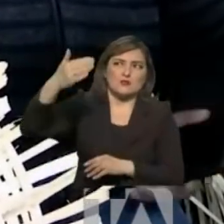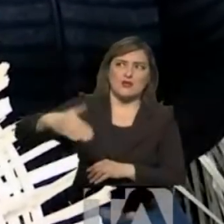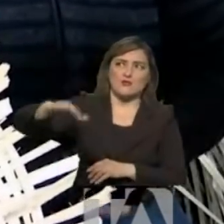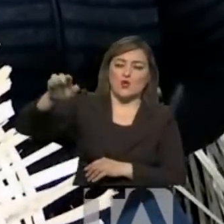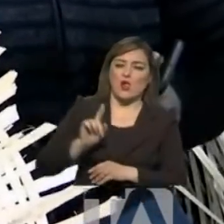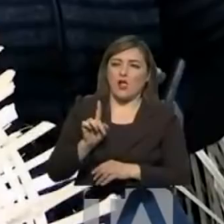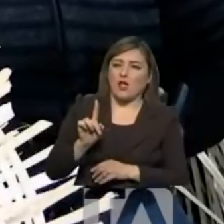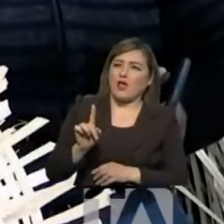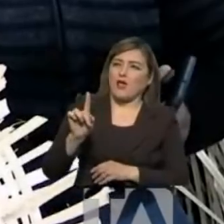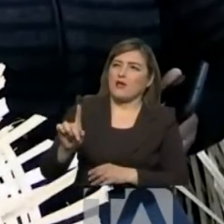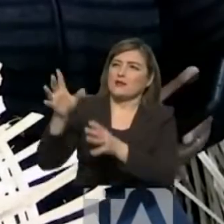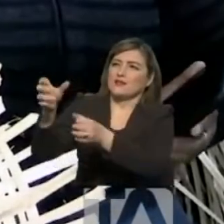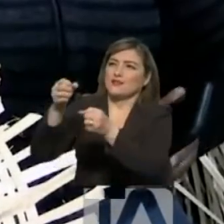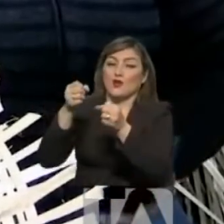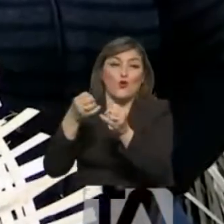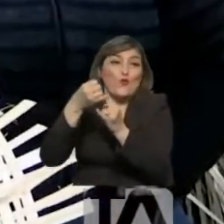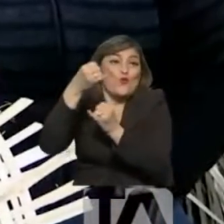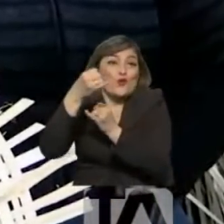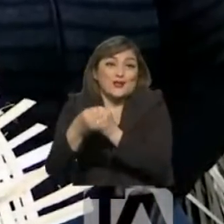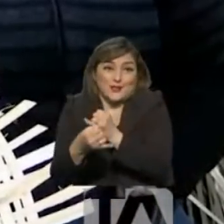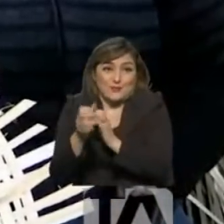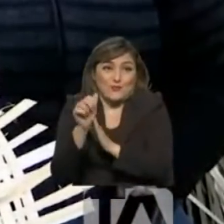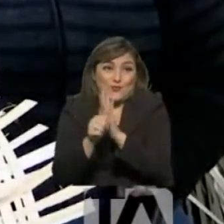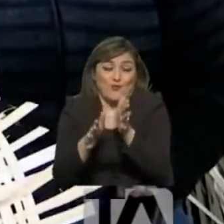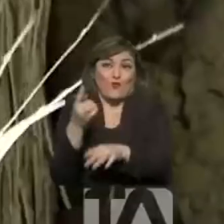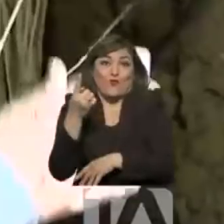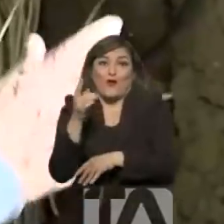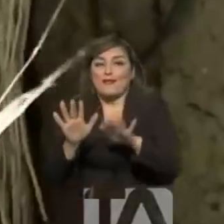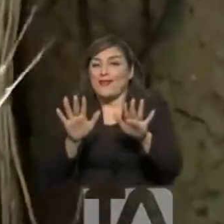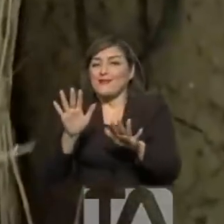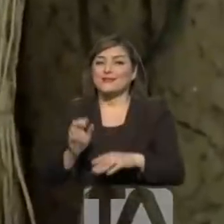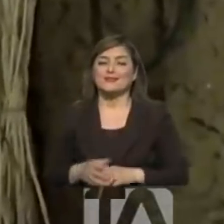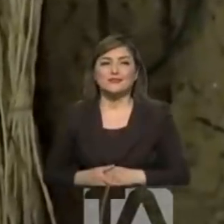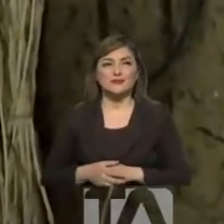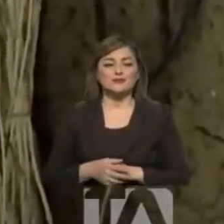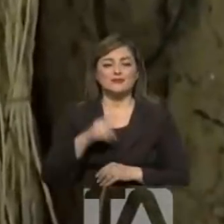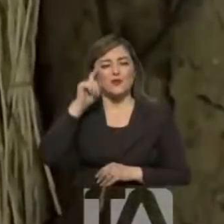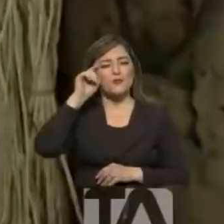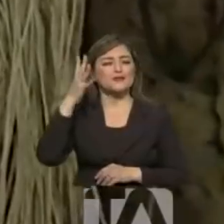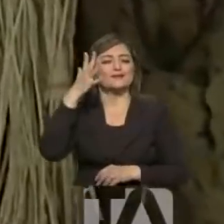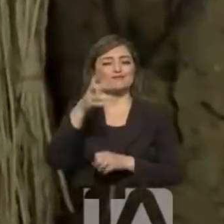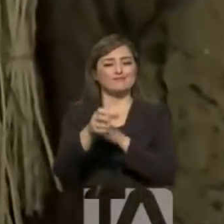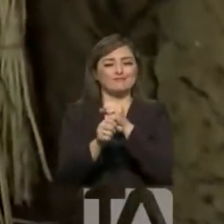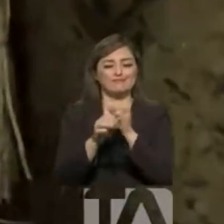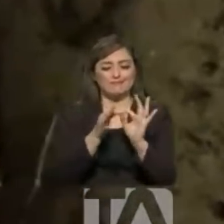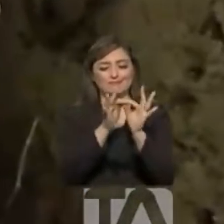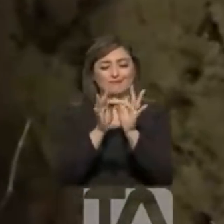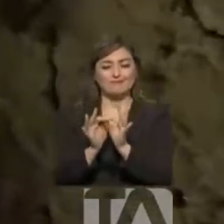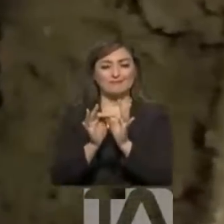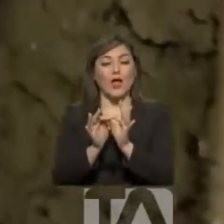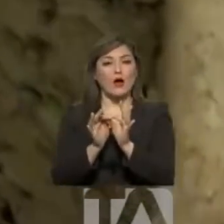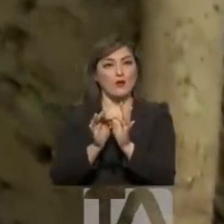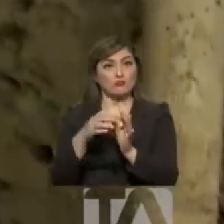Quizás sea el último artesano que queda en esta zona. Recuerda que hace muchos años atrás tejía hasta